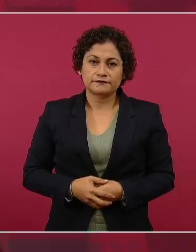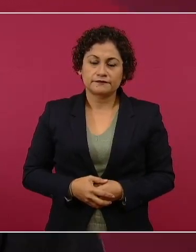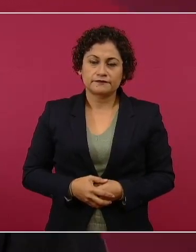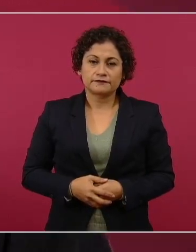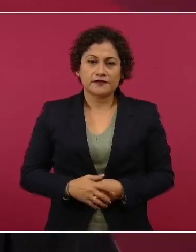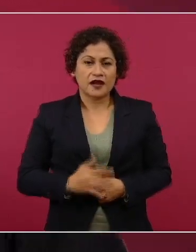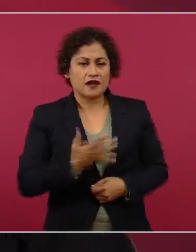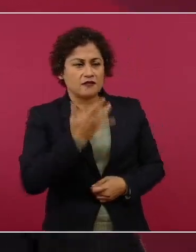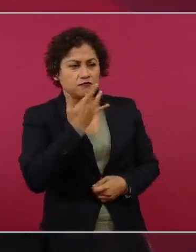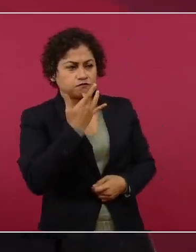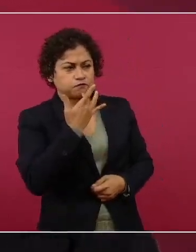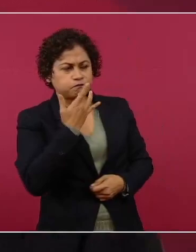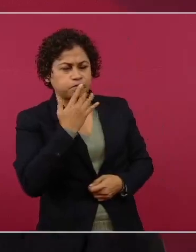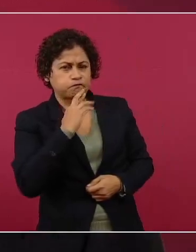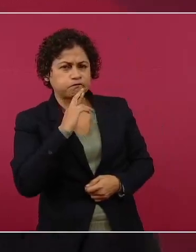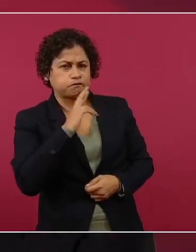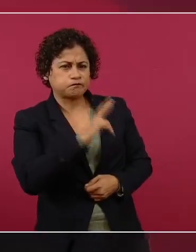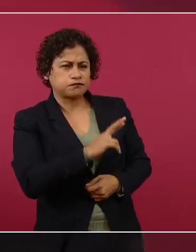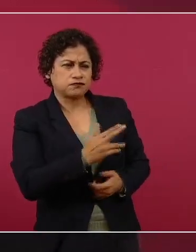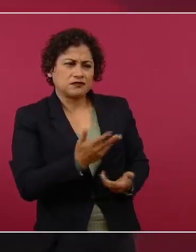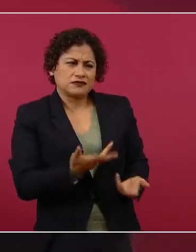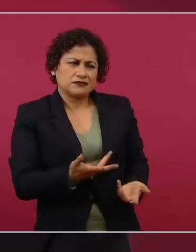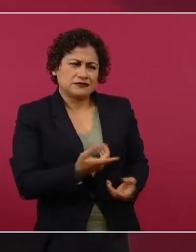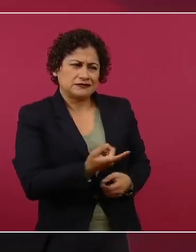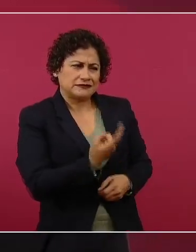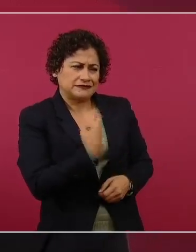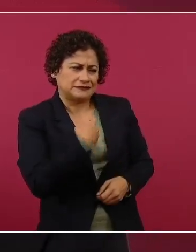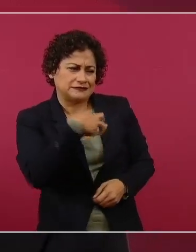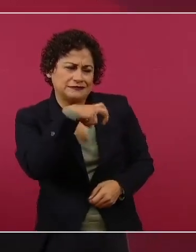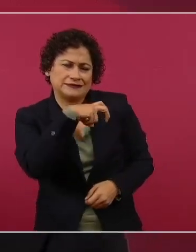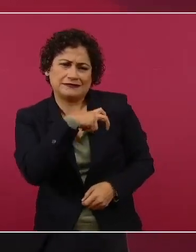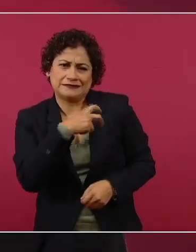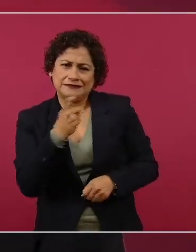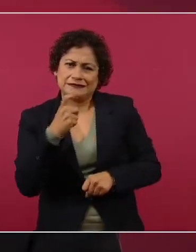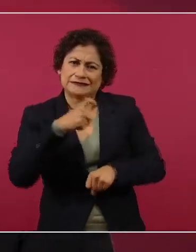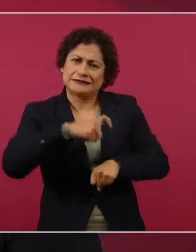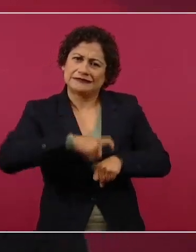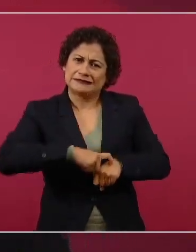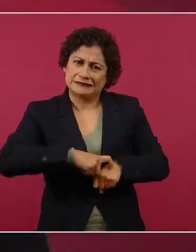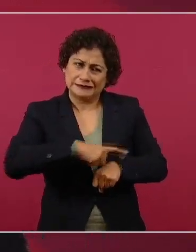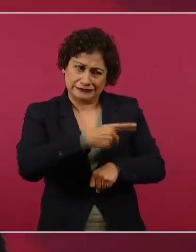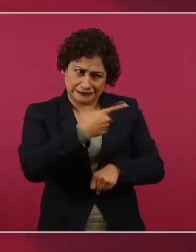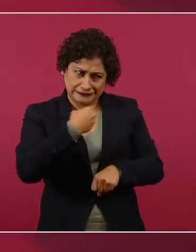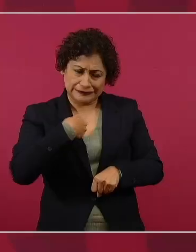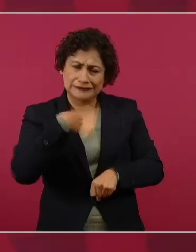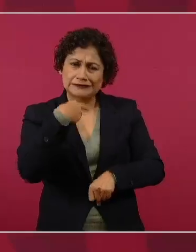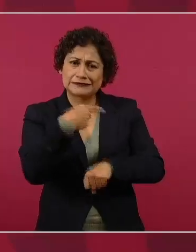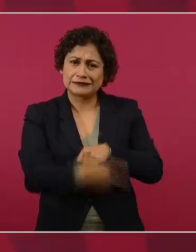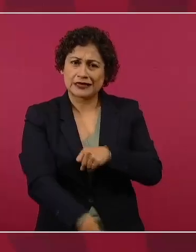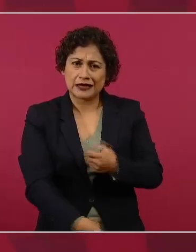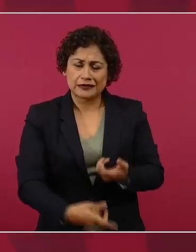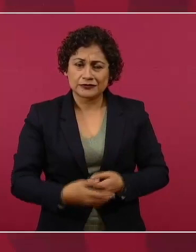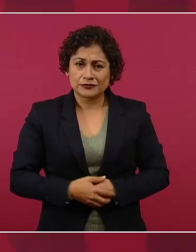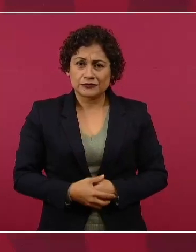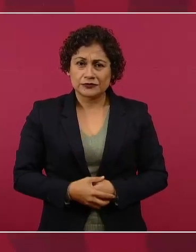el sapito, es que me vas a hacer daño, me vas a picar.